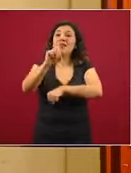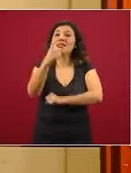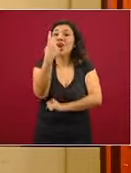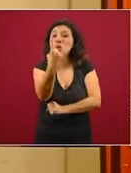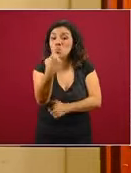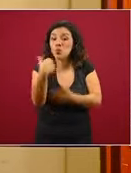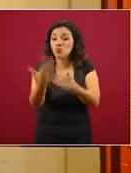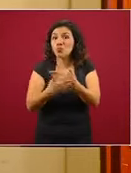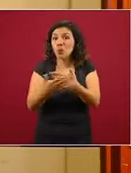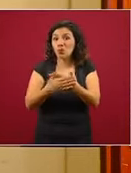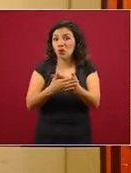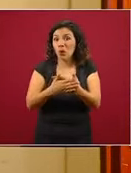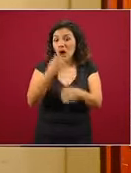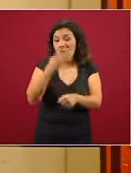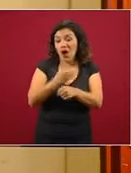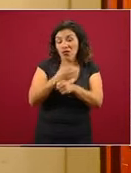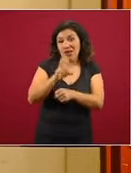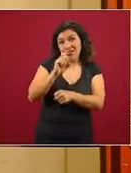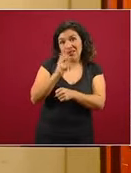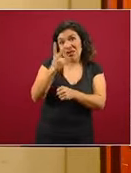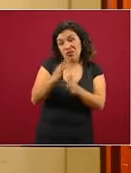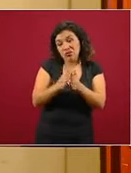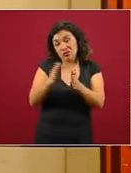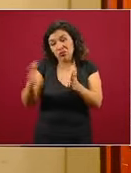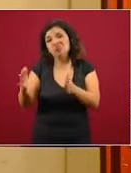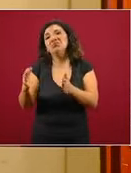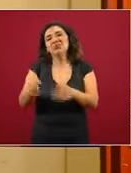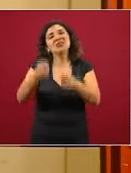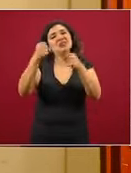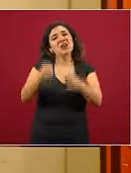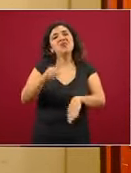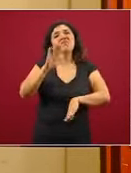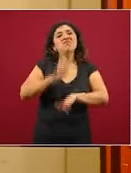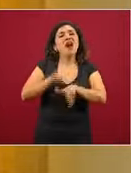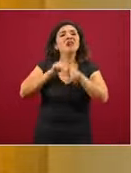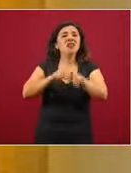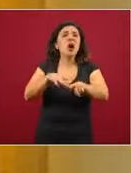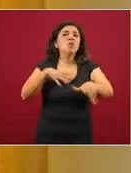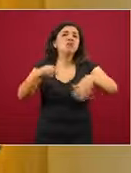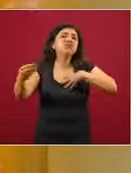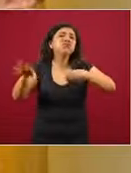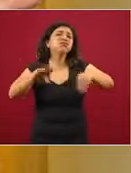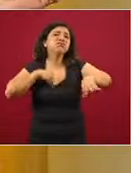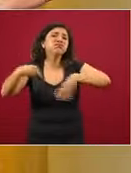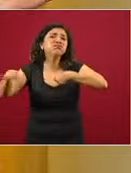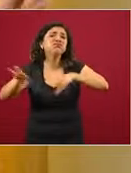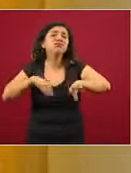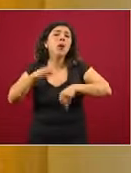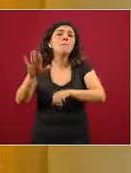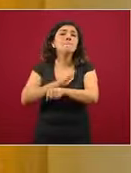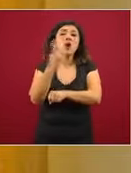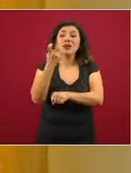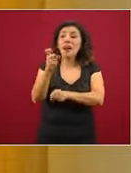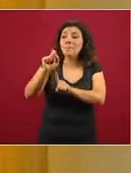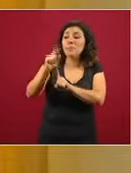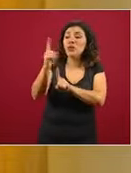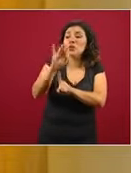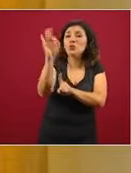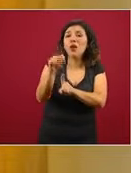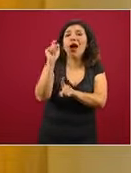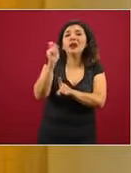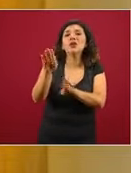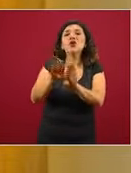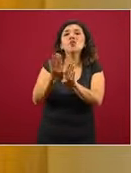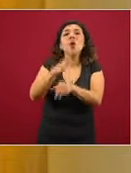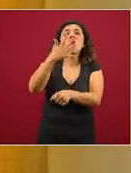31 y en lo que va de la 32 de seguro continúa habiendo todavía más casos, porque este 21% es prácticamente